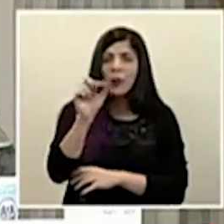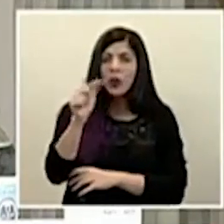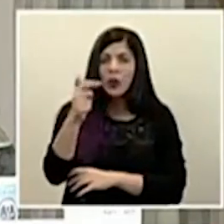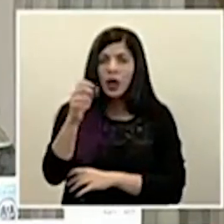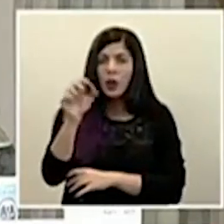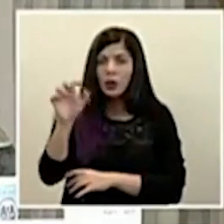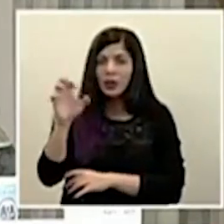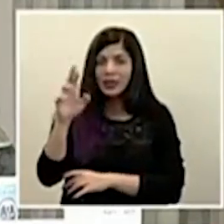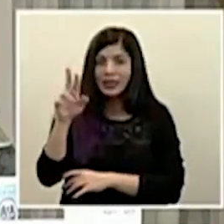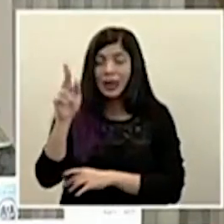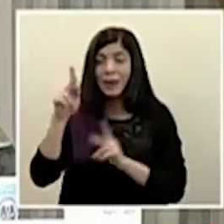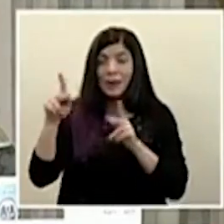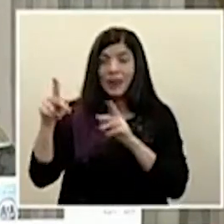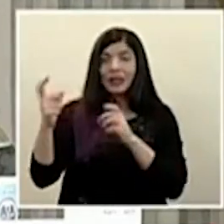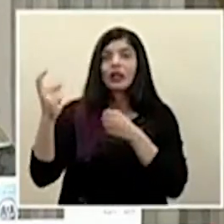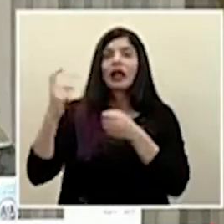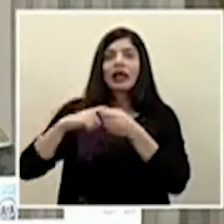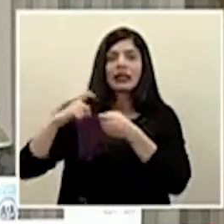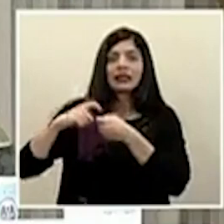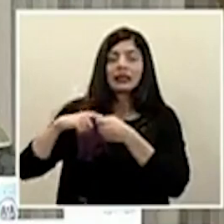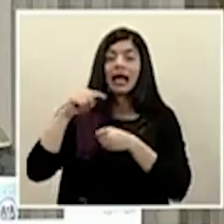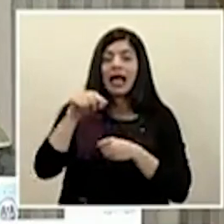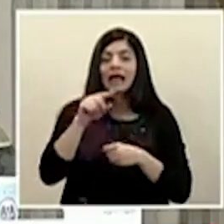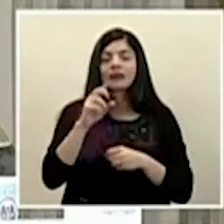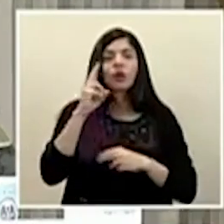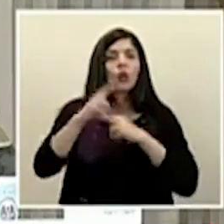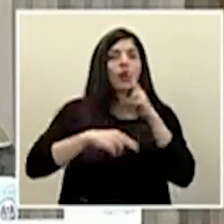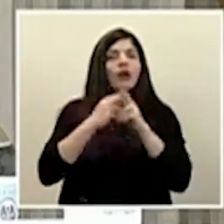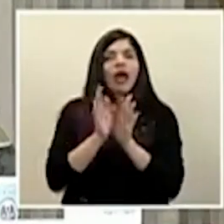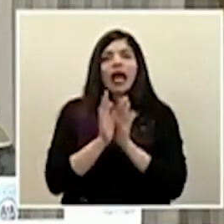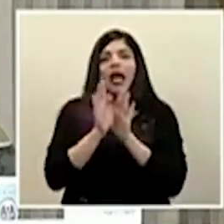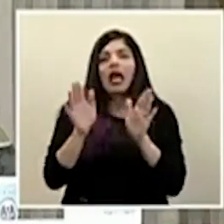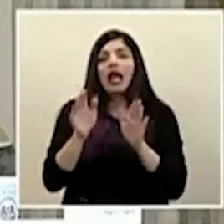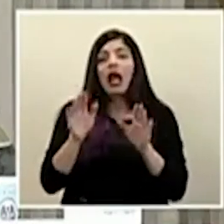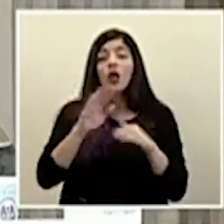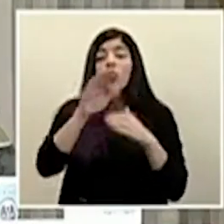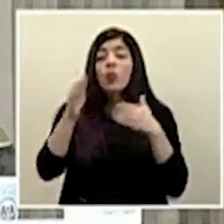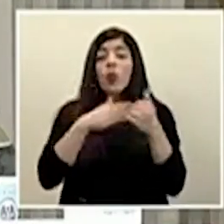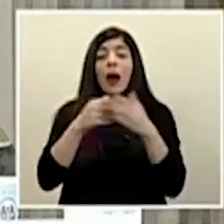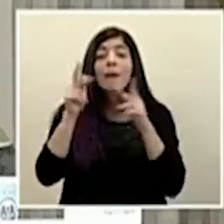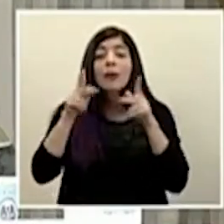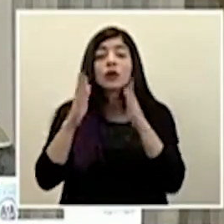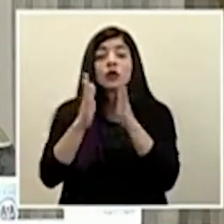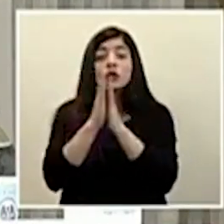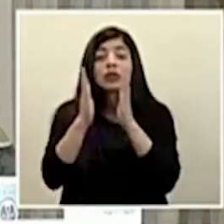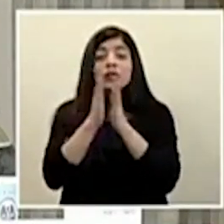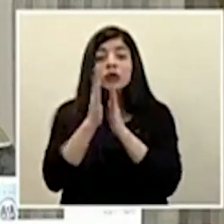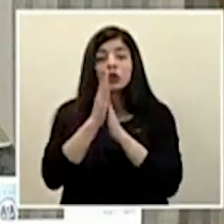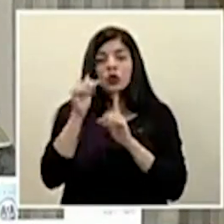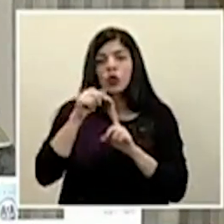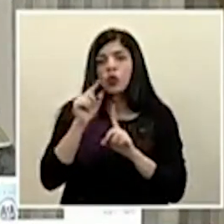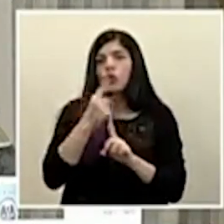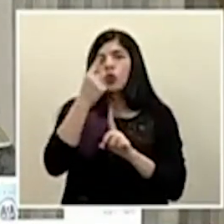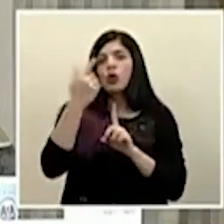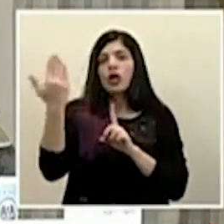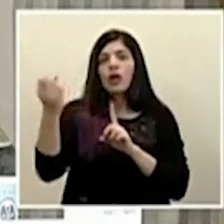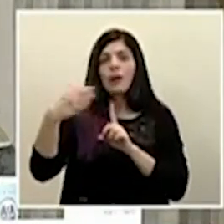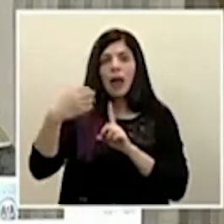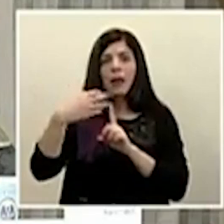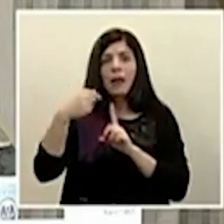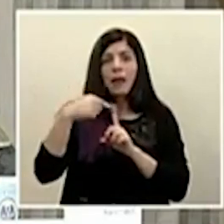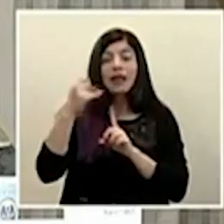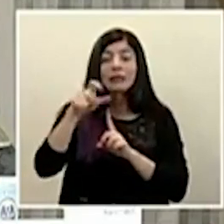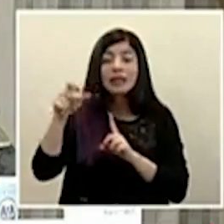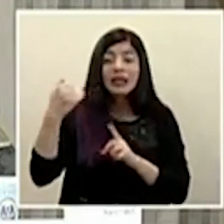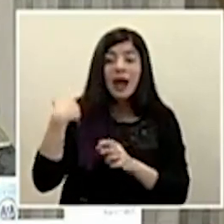proteger.go.cr. Ese es el portal universal por el cual se reciben las solicitudes de las personas con una afectación laboral.